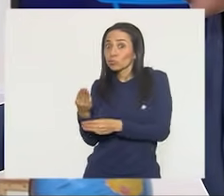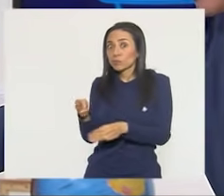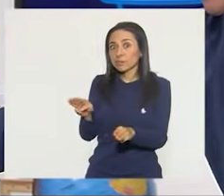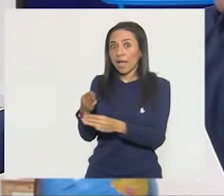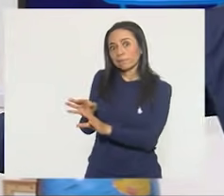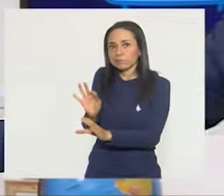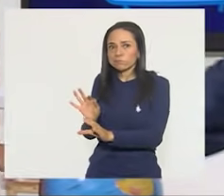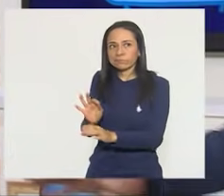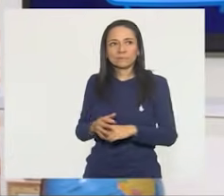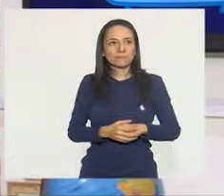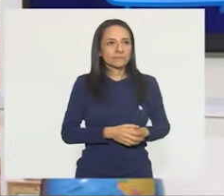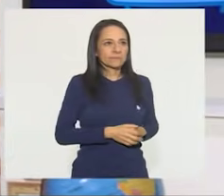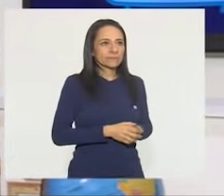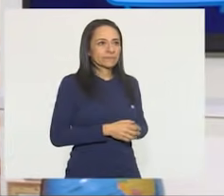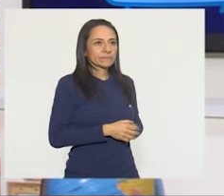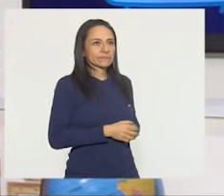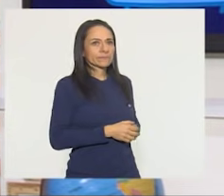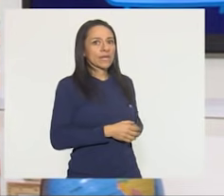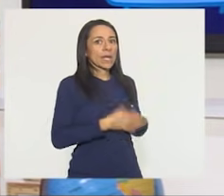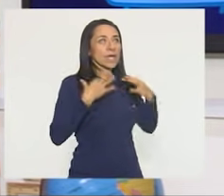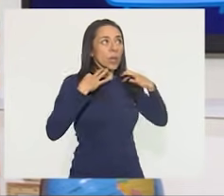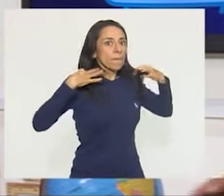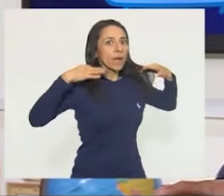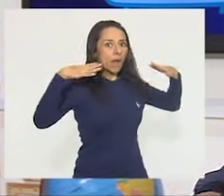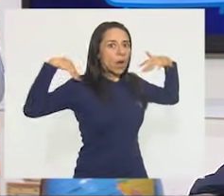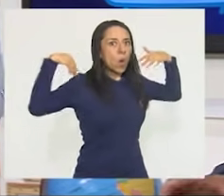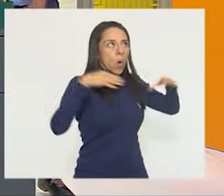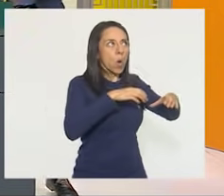Y andar de pelo suelto.